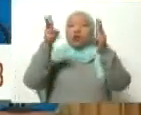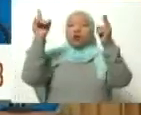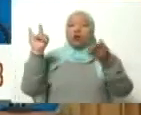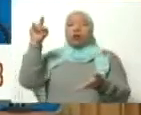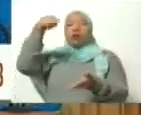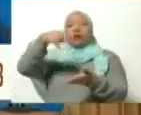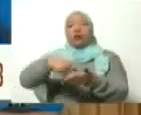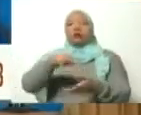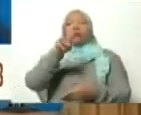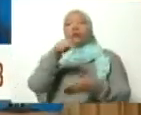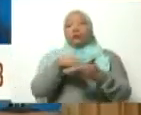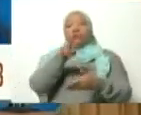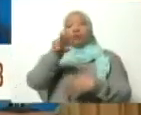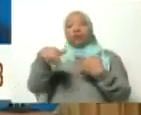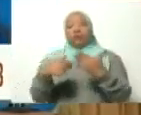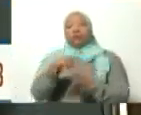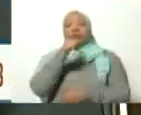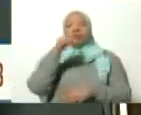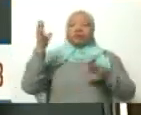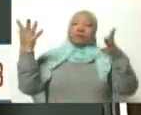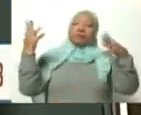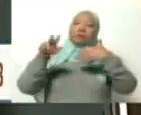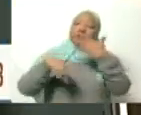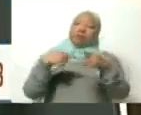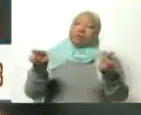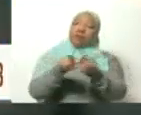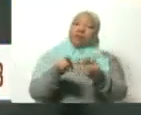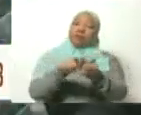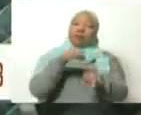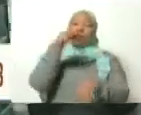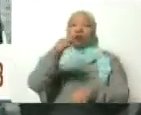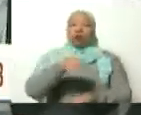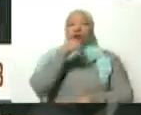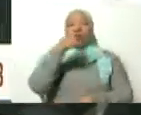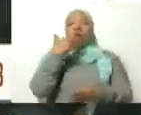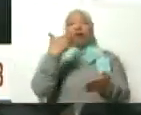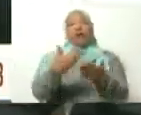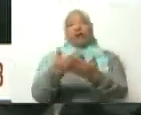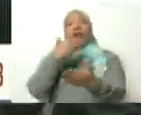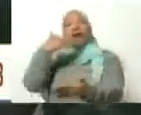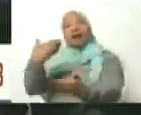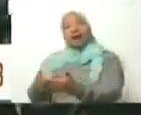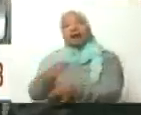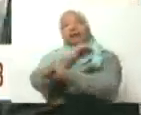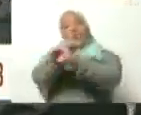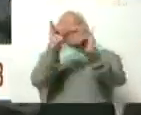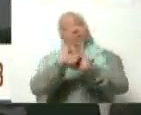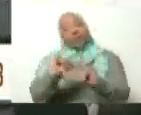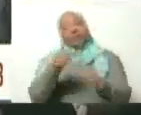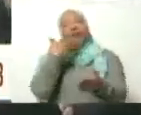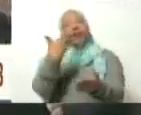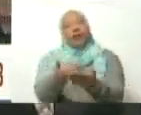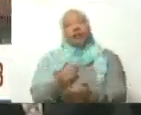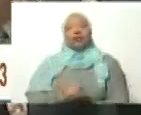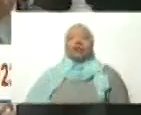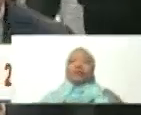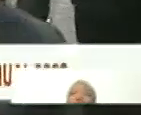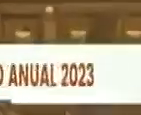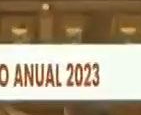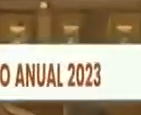Y en el 2023, Venezuela también será invicta. Muchísimas gracias, hermanos y hermanas.